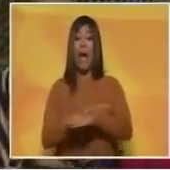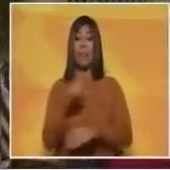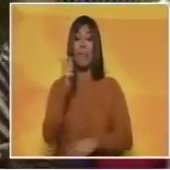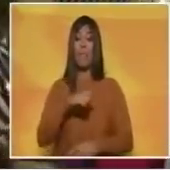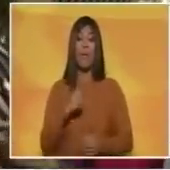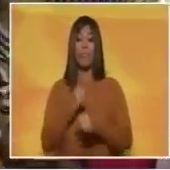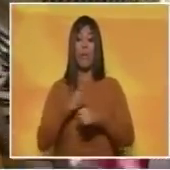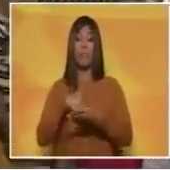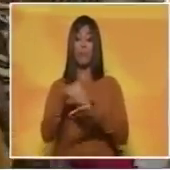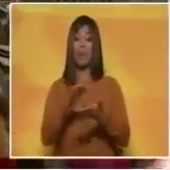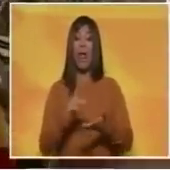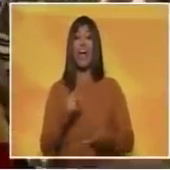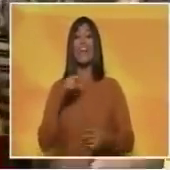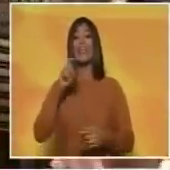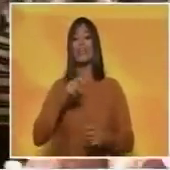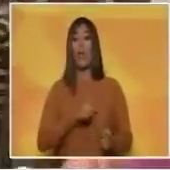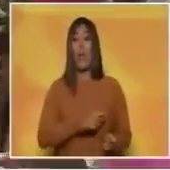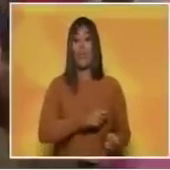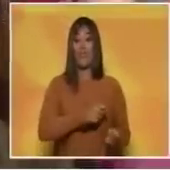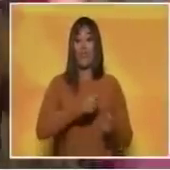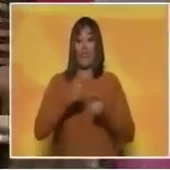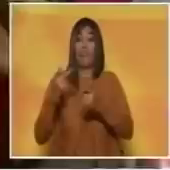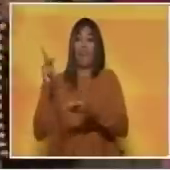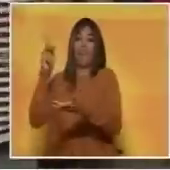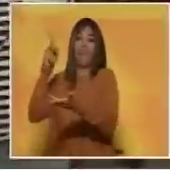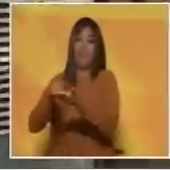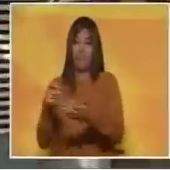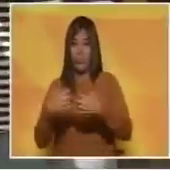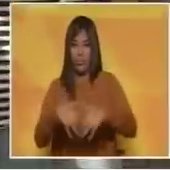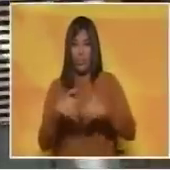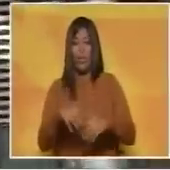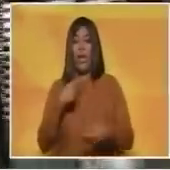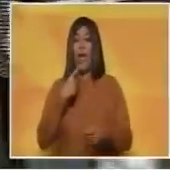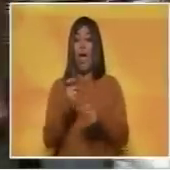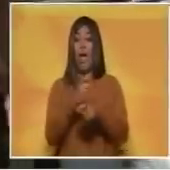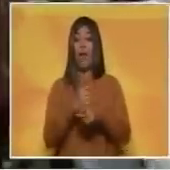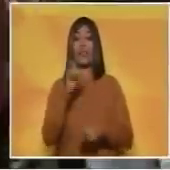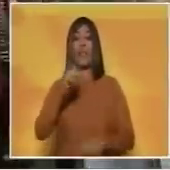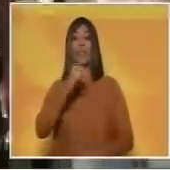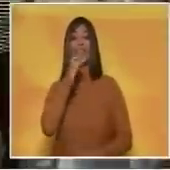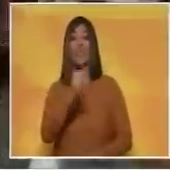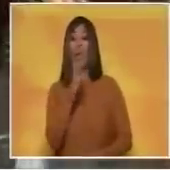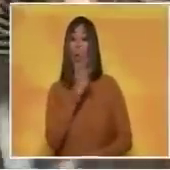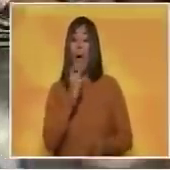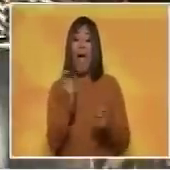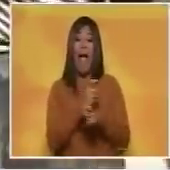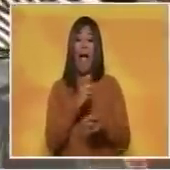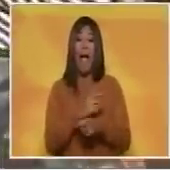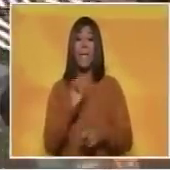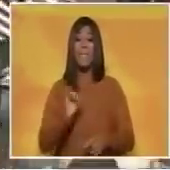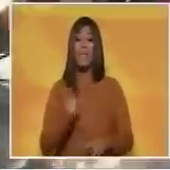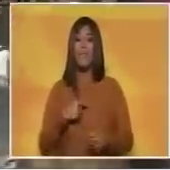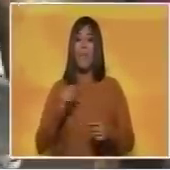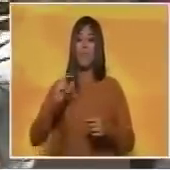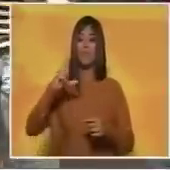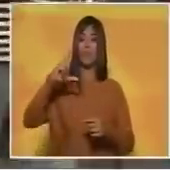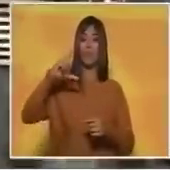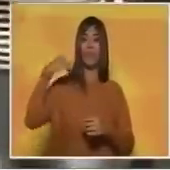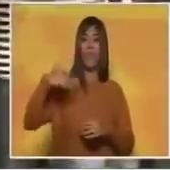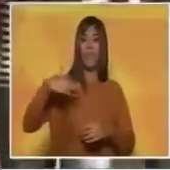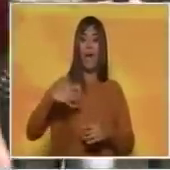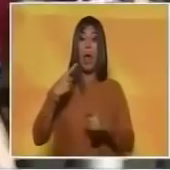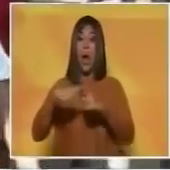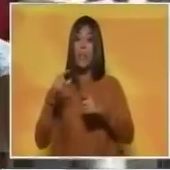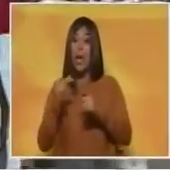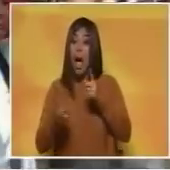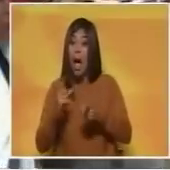meses, situación que los obliga a trasladarse hasta este lugar. También denuncian que la escasez de gas doméstico conlleva la especulación y les cobran en